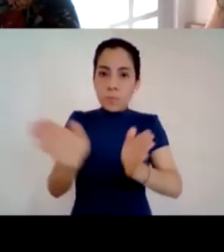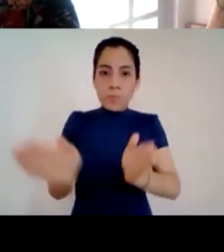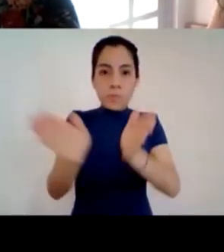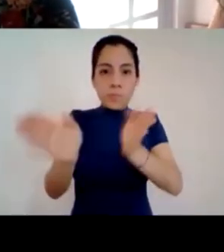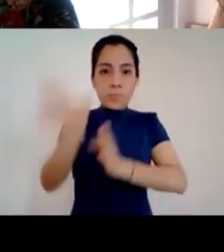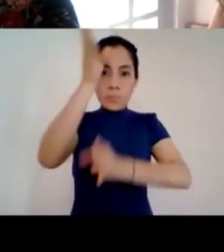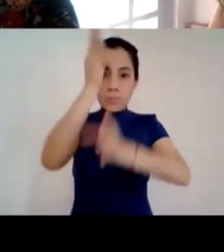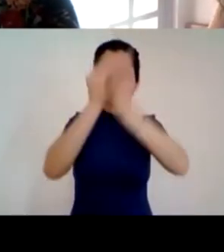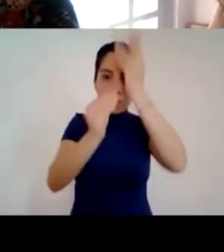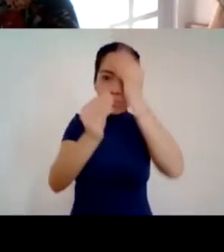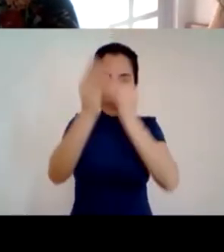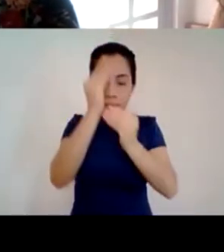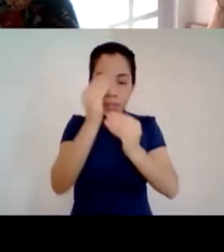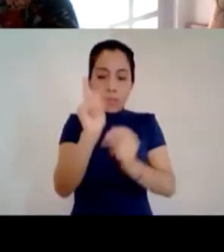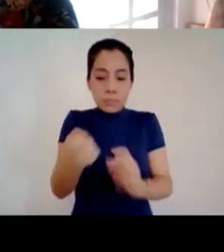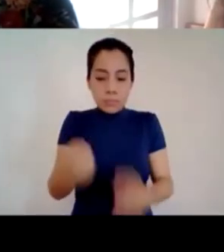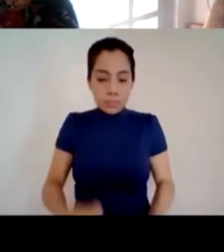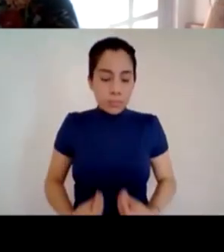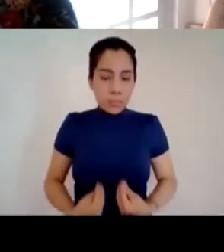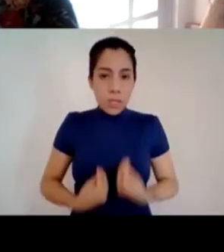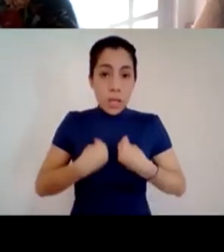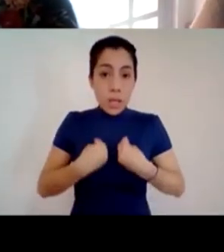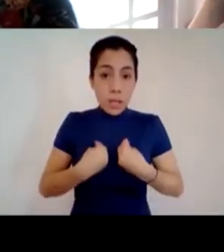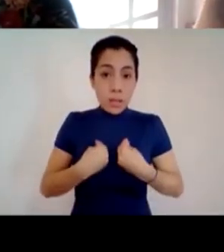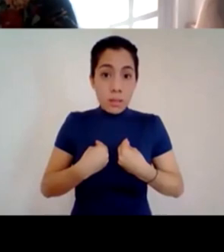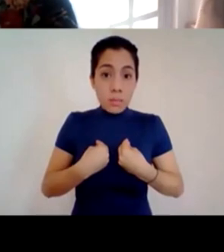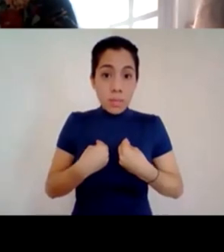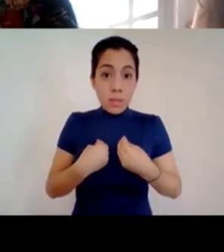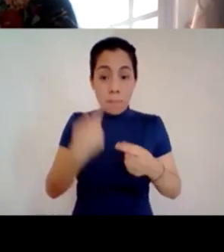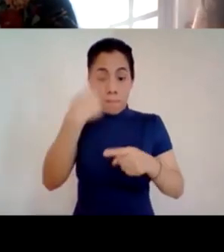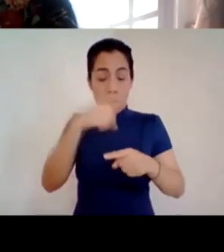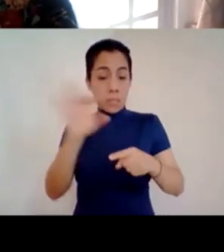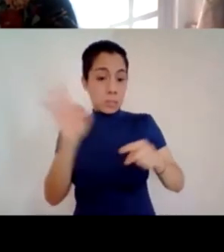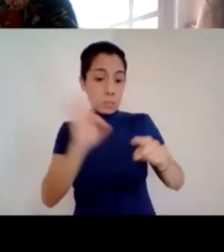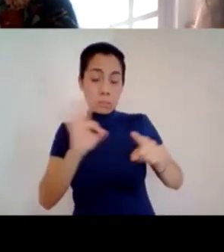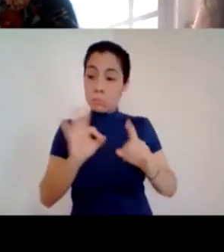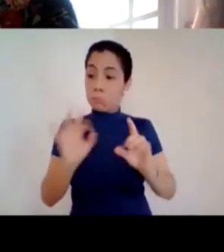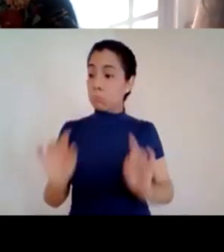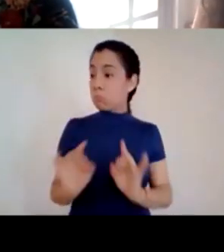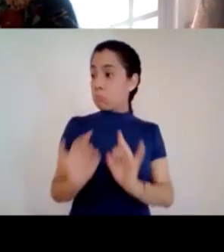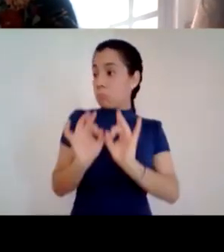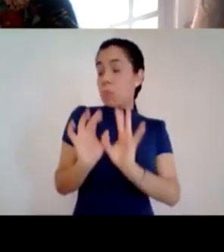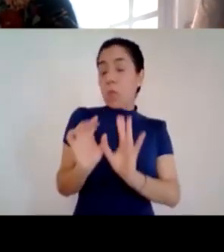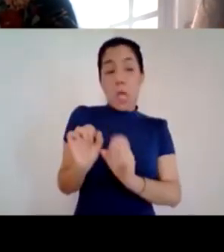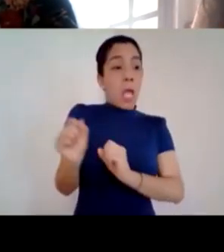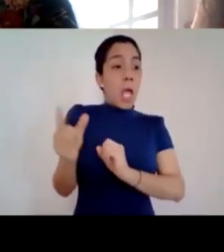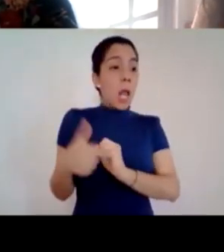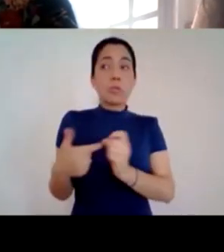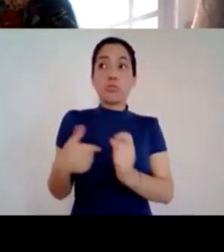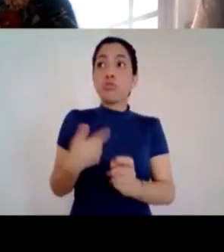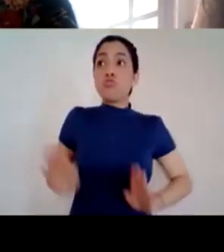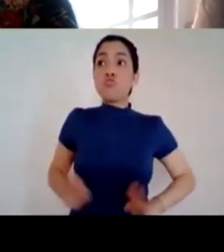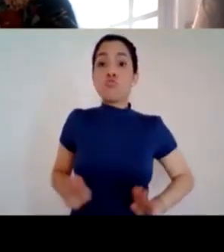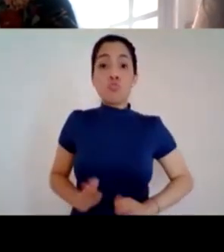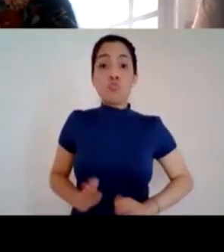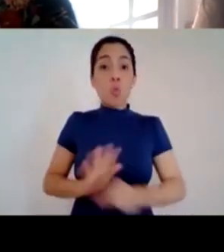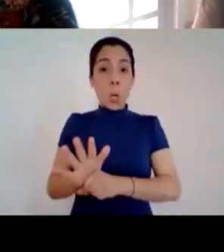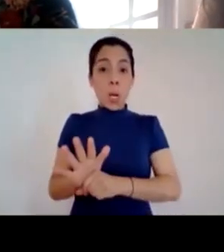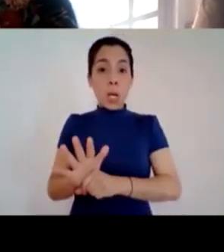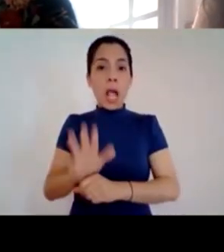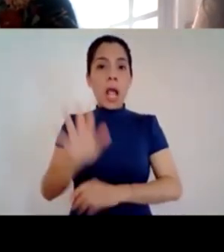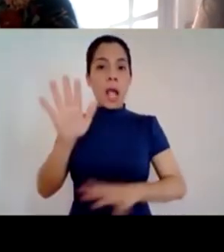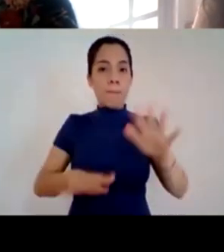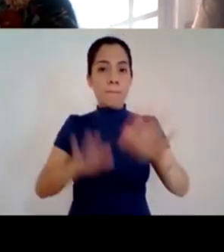comportarse en un momento dado ¿no es cierto? puntualmente y dice qué conducta tan impecable